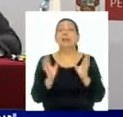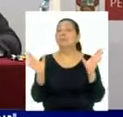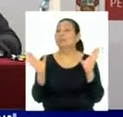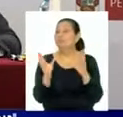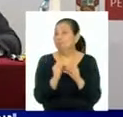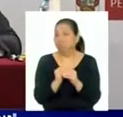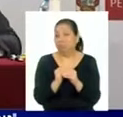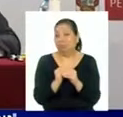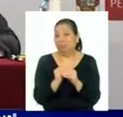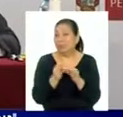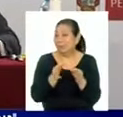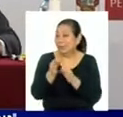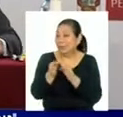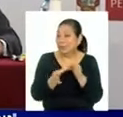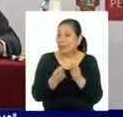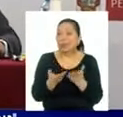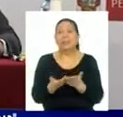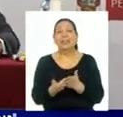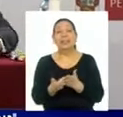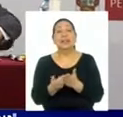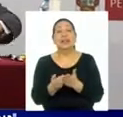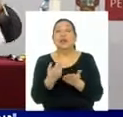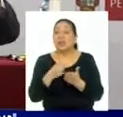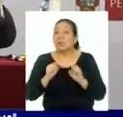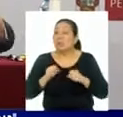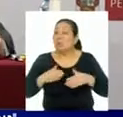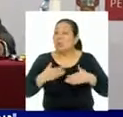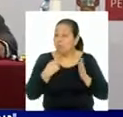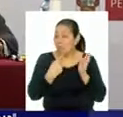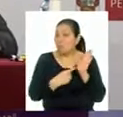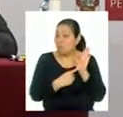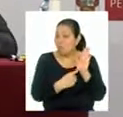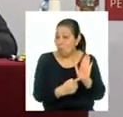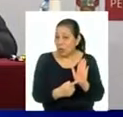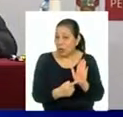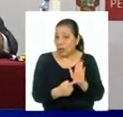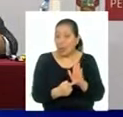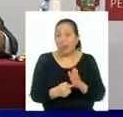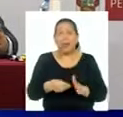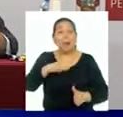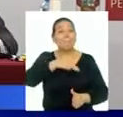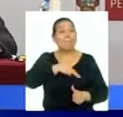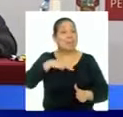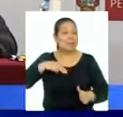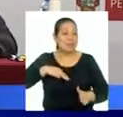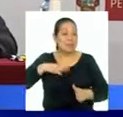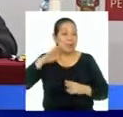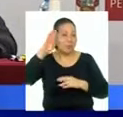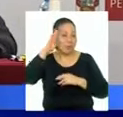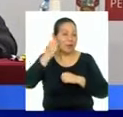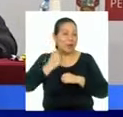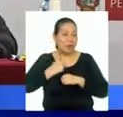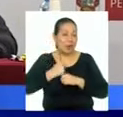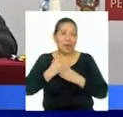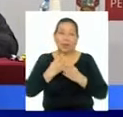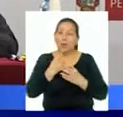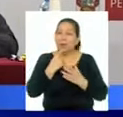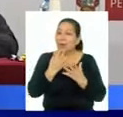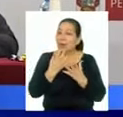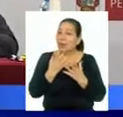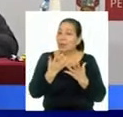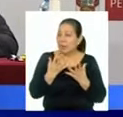síntesis, en larga síntesis, lo que podemos mostrar en el sector interior, ¿no?, que es un sector complejo y muy grande. Y quisiéramos